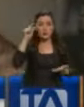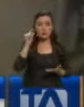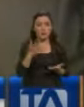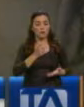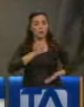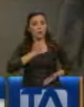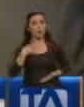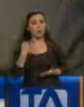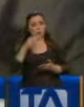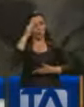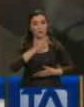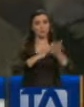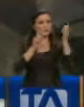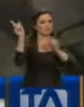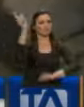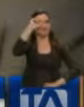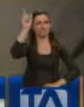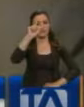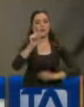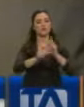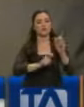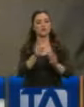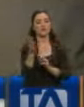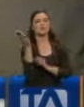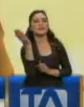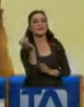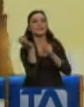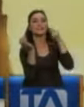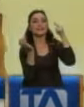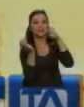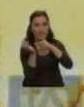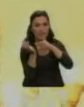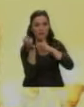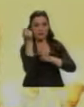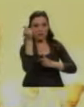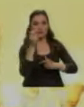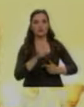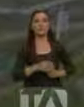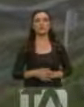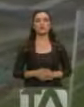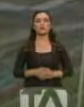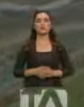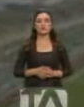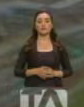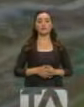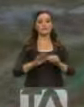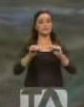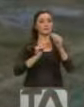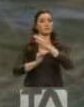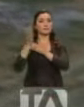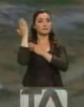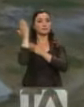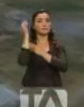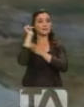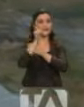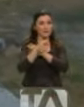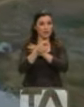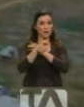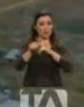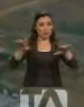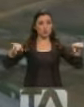no son de Fuerzas Armadas, son de los pensionistas de Fuerzas Armadas. Hizo historia sobre los terrenos de los Amanes. Esos